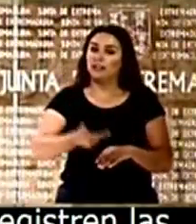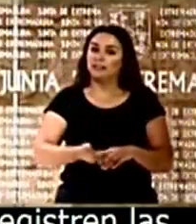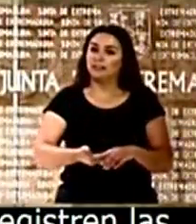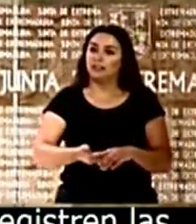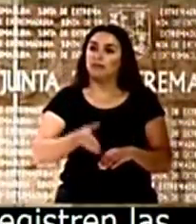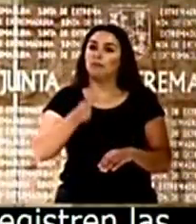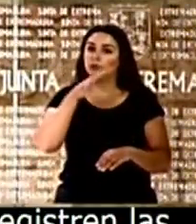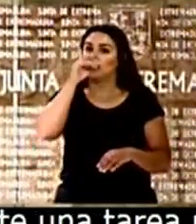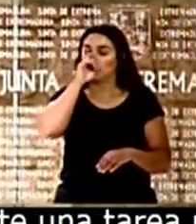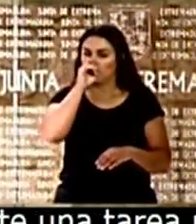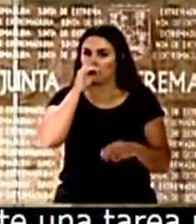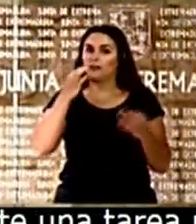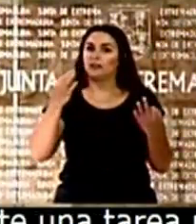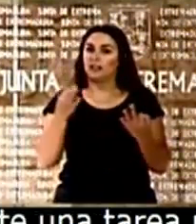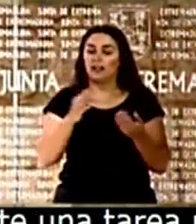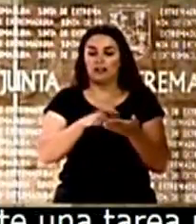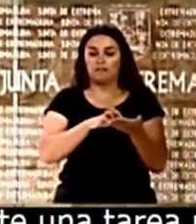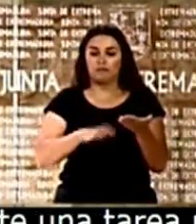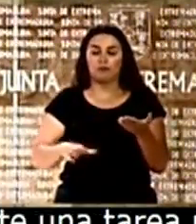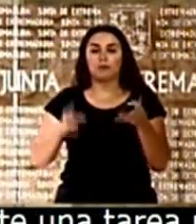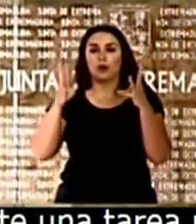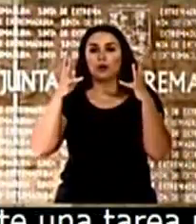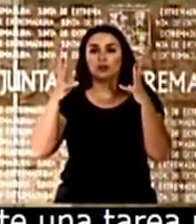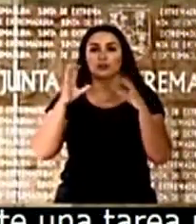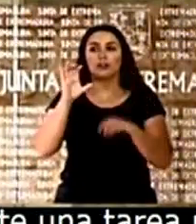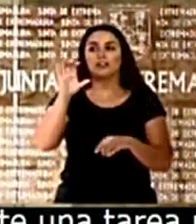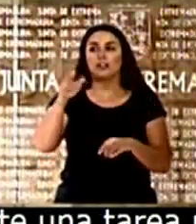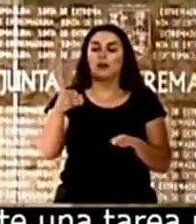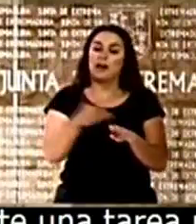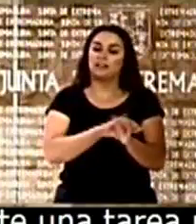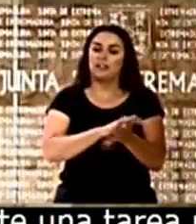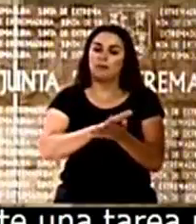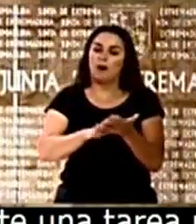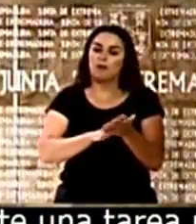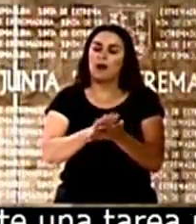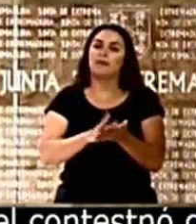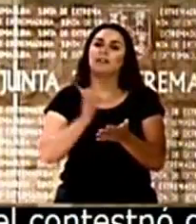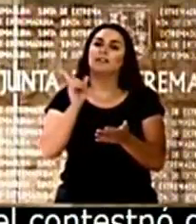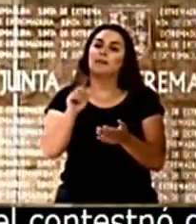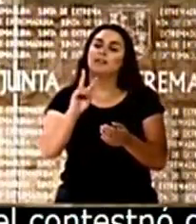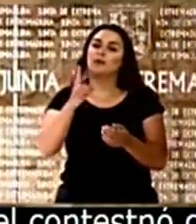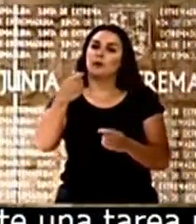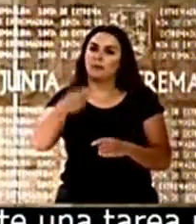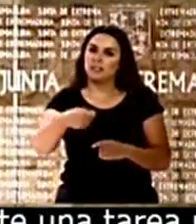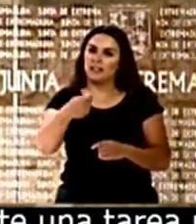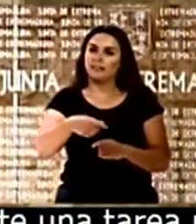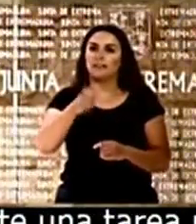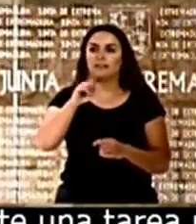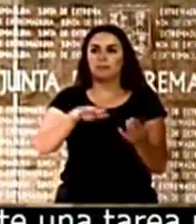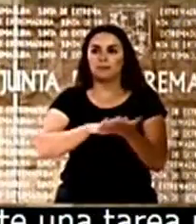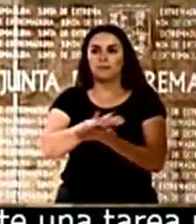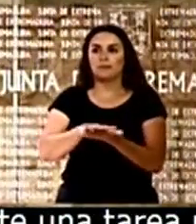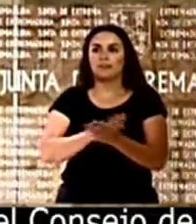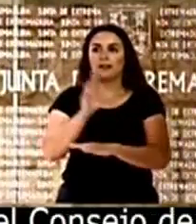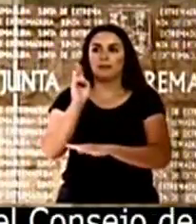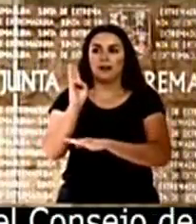les recuerdo que el informe del Consejo de Estado, del que hemos hablado aquí, del que les ha hablado la vicepresidenta y del que también se ha hablado en el